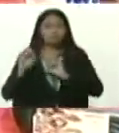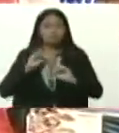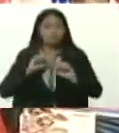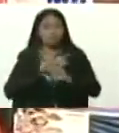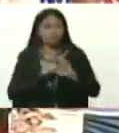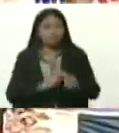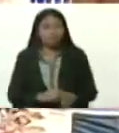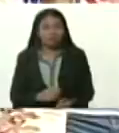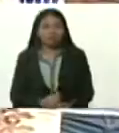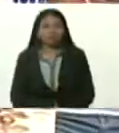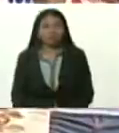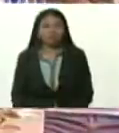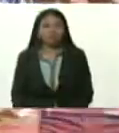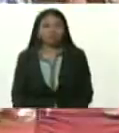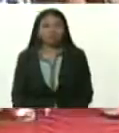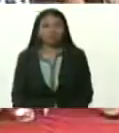fuerza.